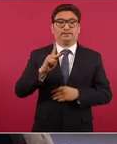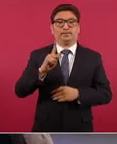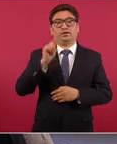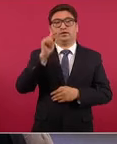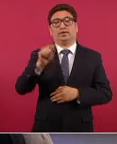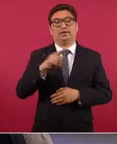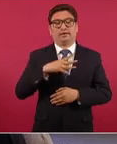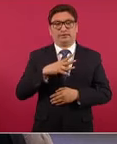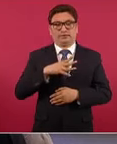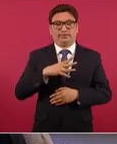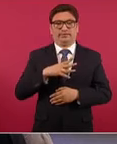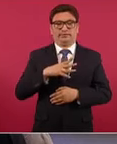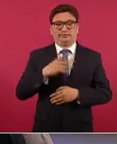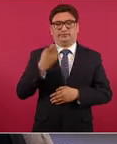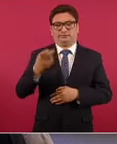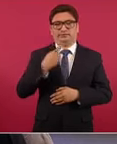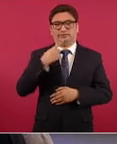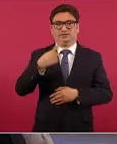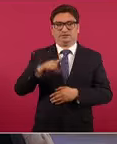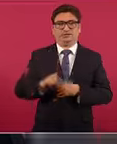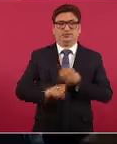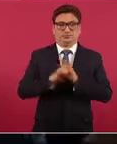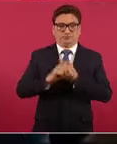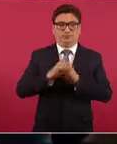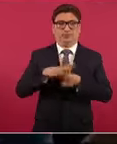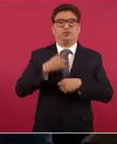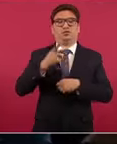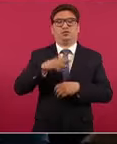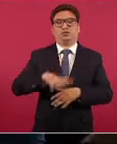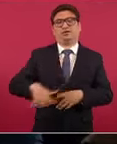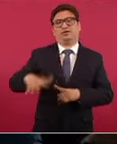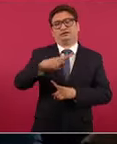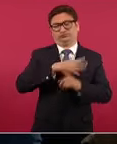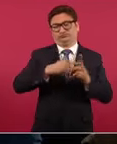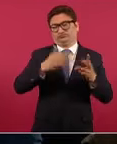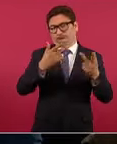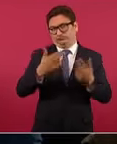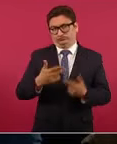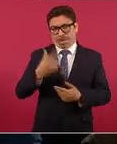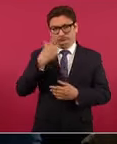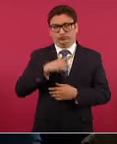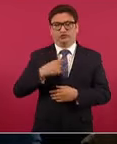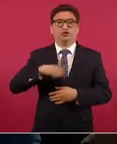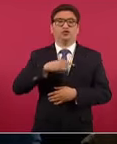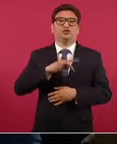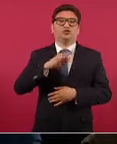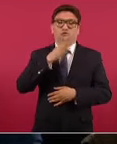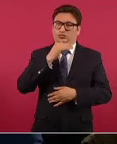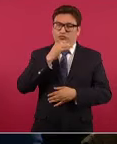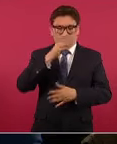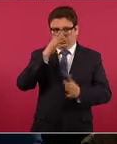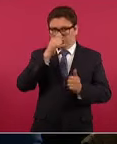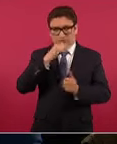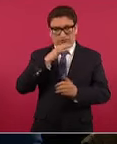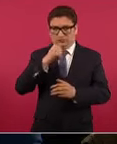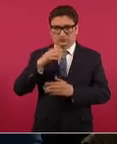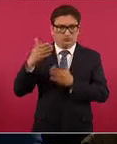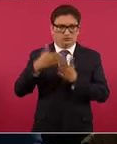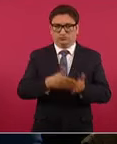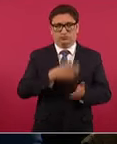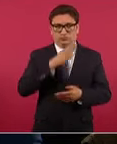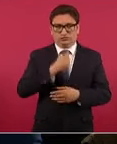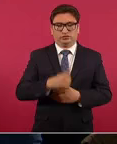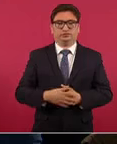aquí la denuncia porque están destruyendo pues no podemos hacer tratos entonces